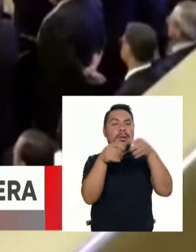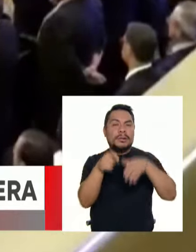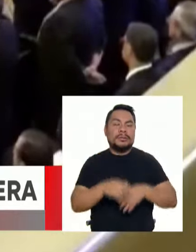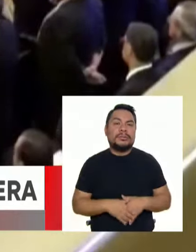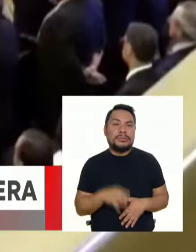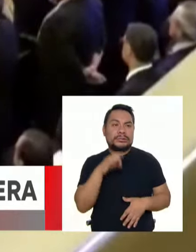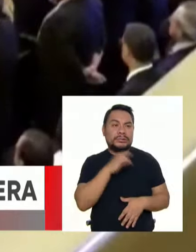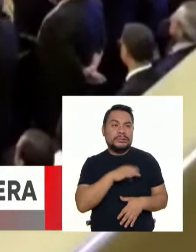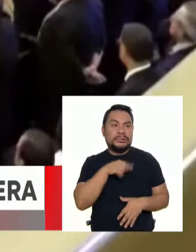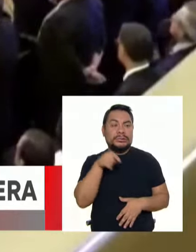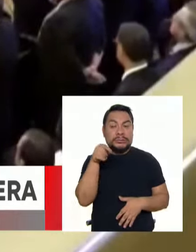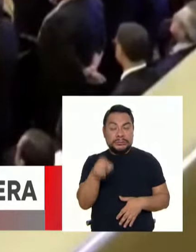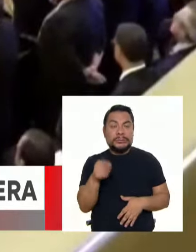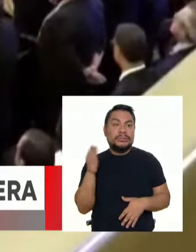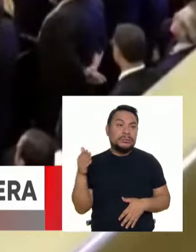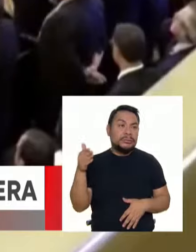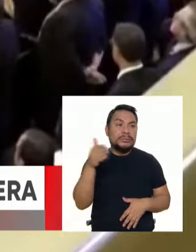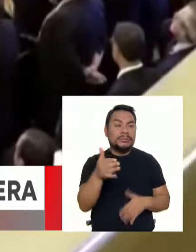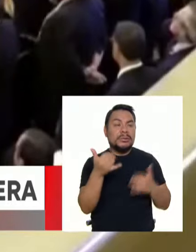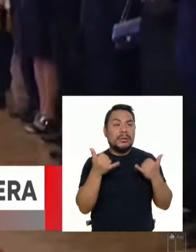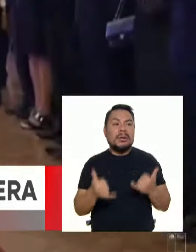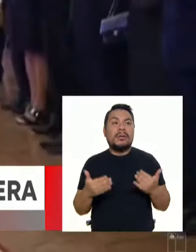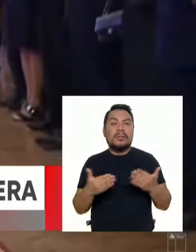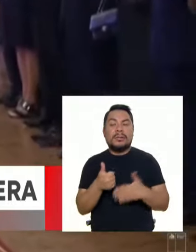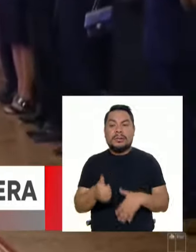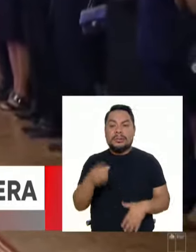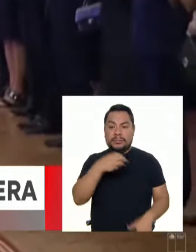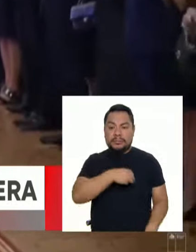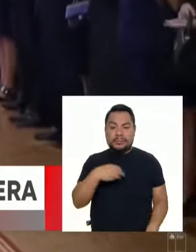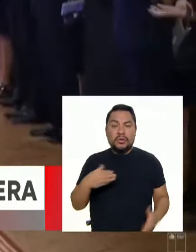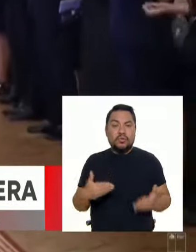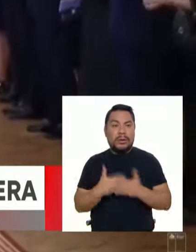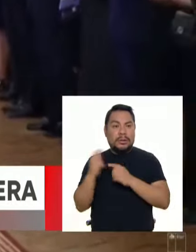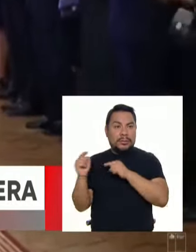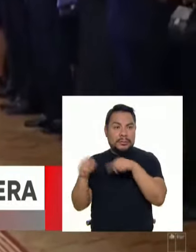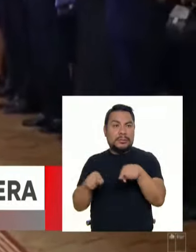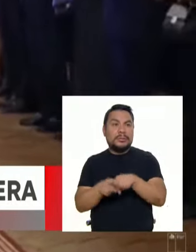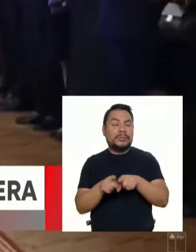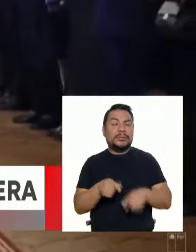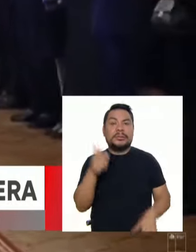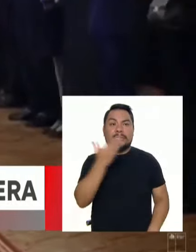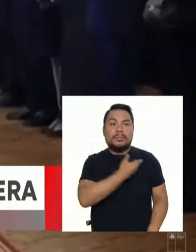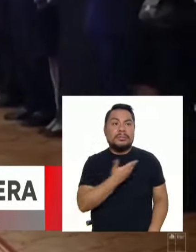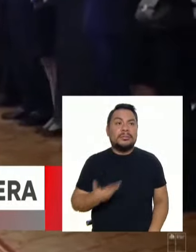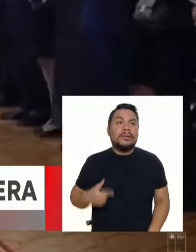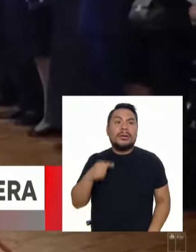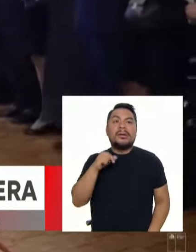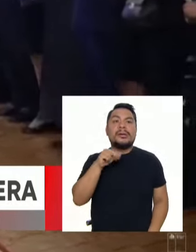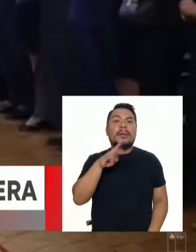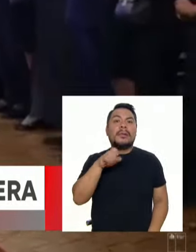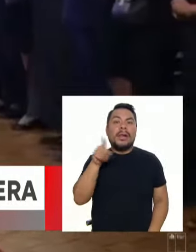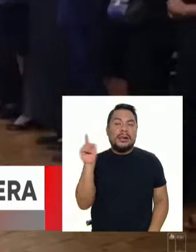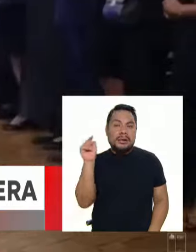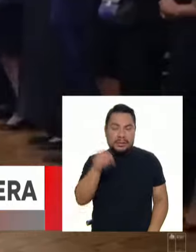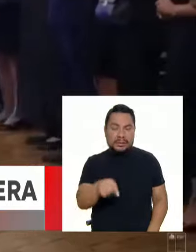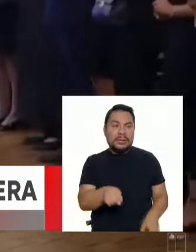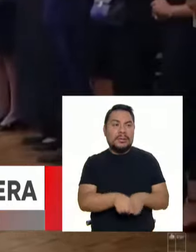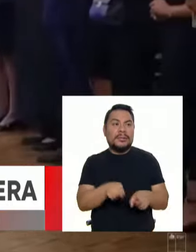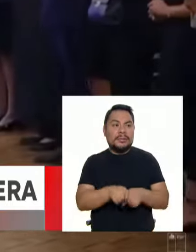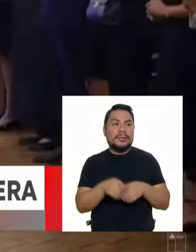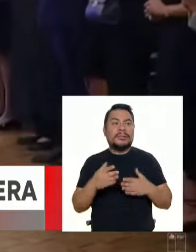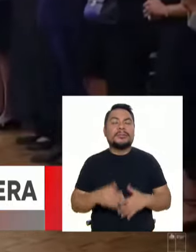A la ceremonia acudió el actual gabinete ministerial. El presidente Gabriel Boric encabezó el